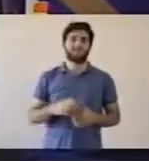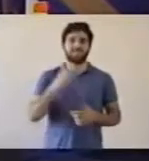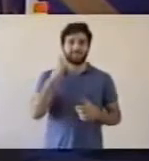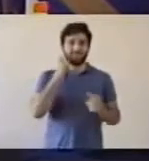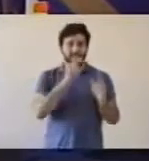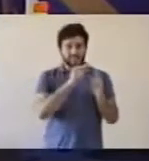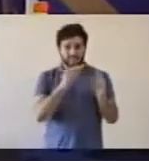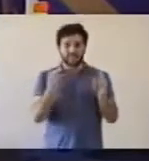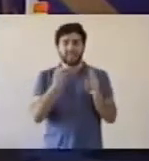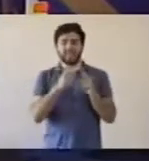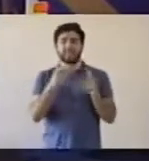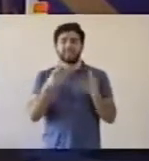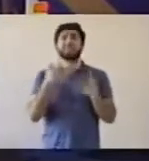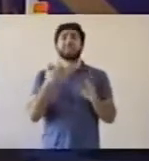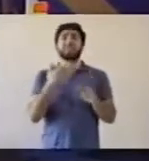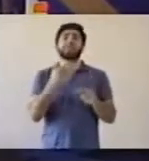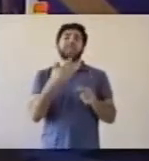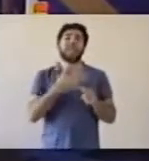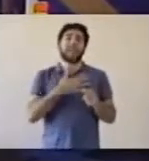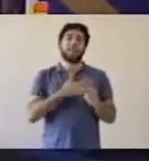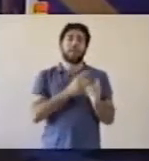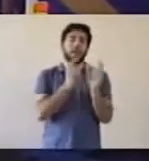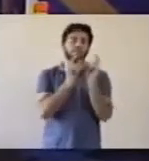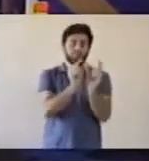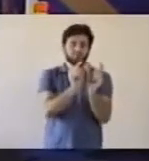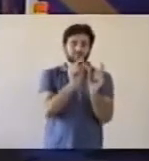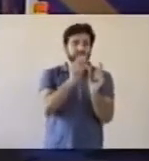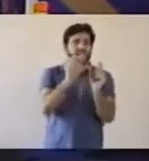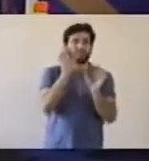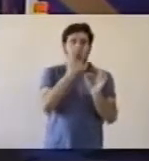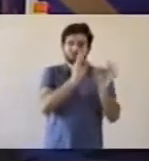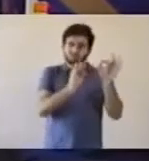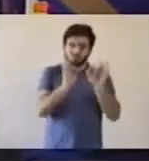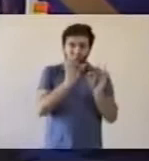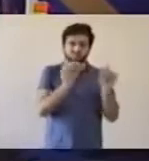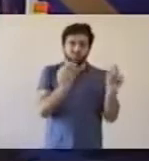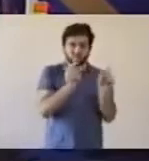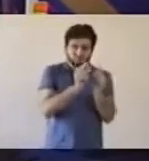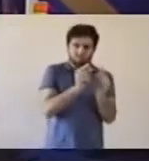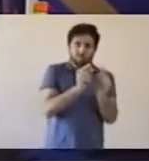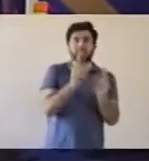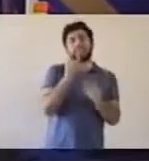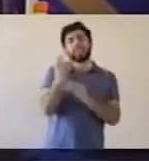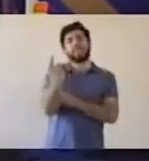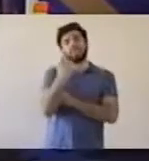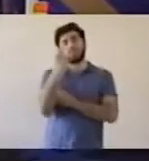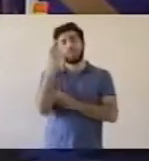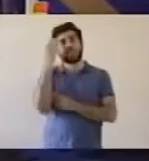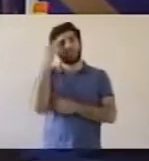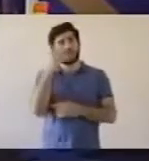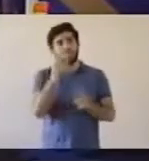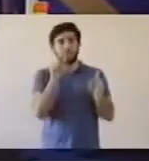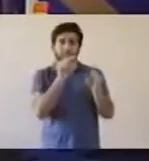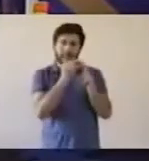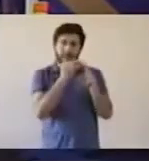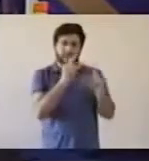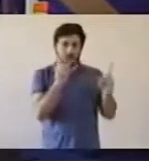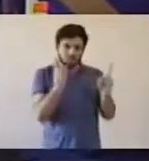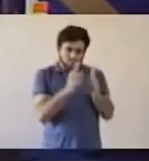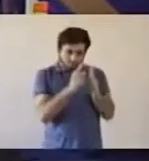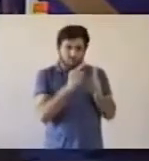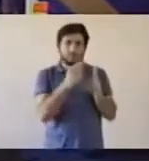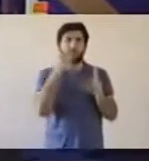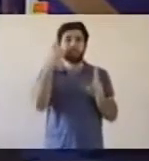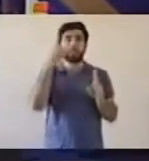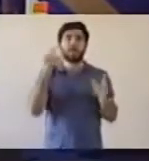A esto también se le va a llamar partícula. Y es muy importante saber que las partículas sirven para